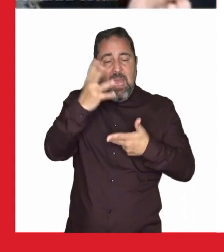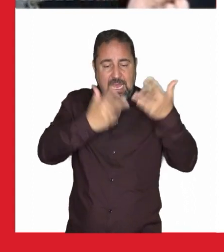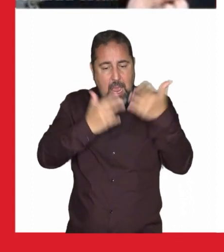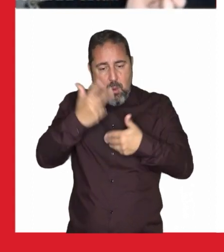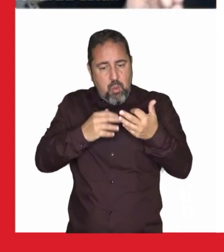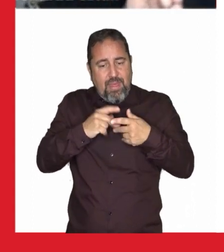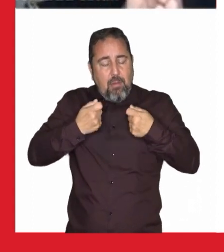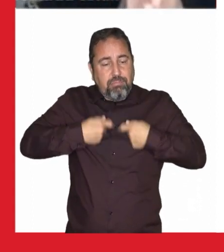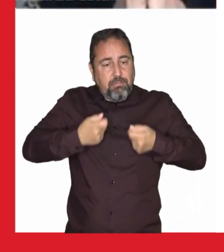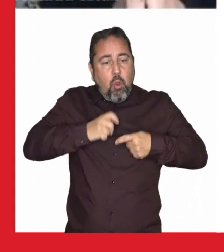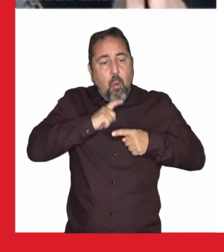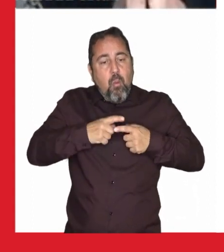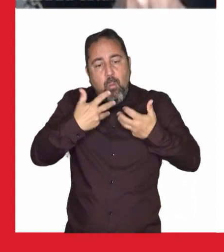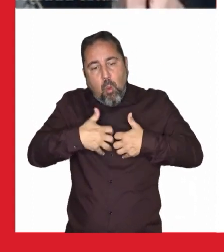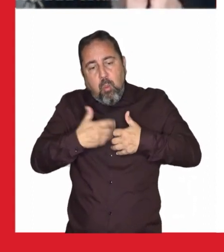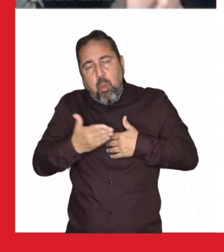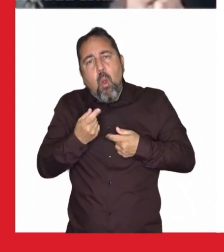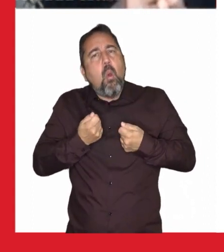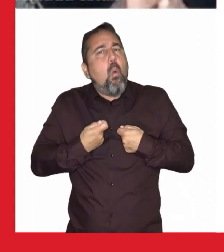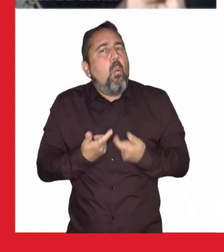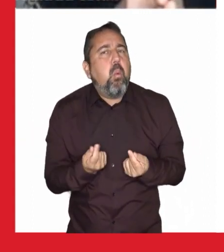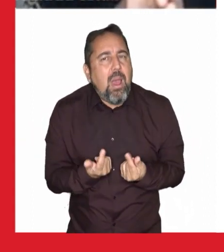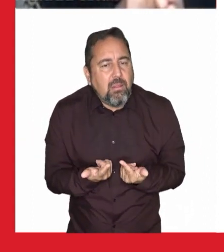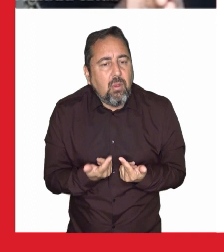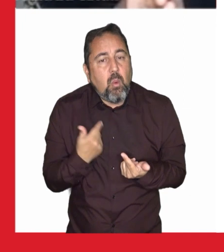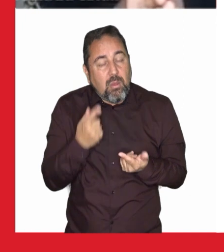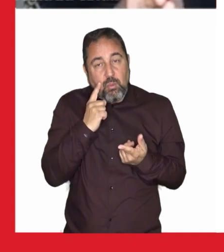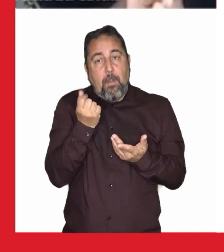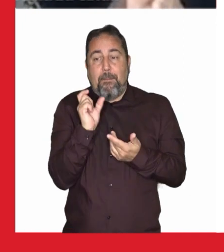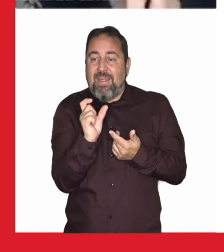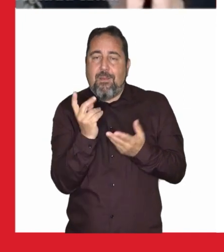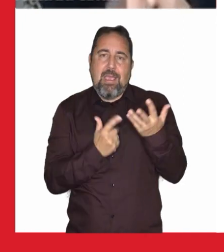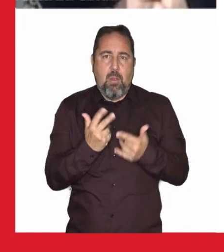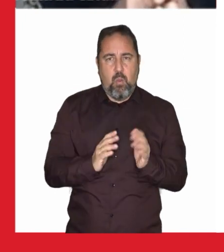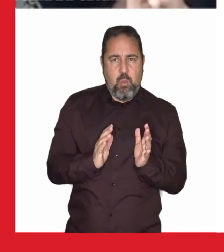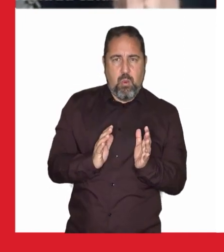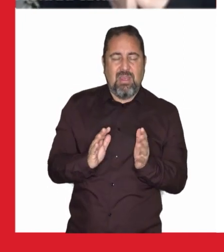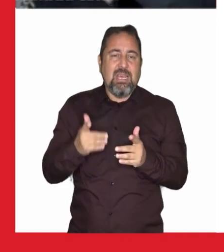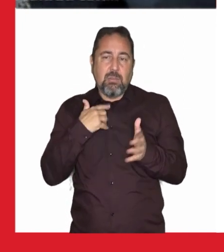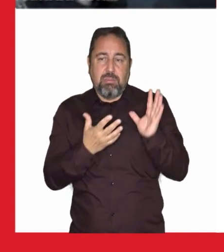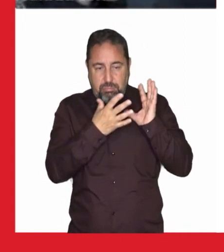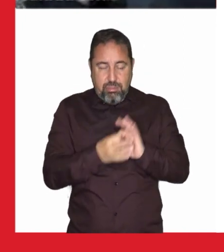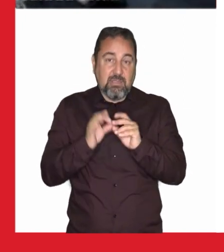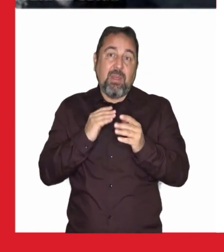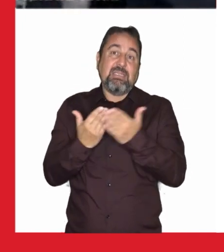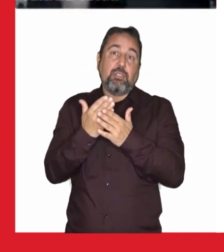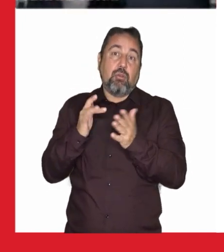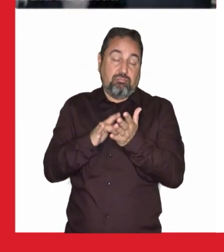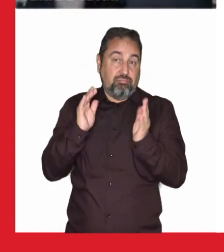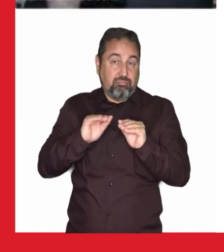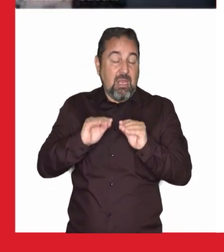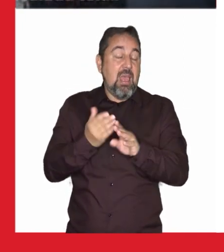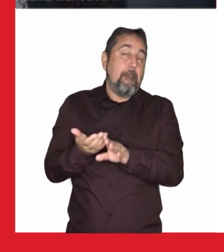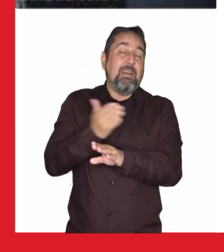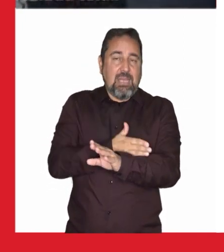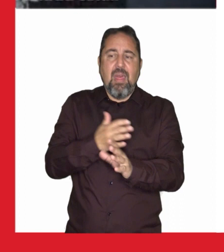que contemplarlos para poder calcular vuestro coste de producción y a partir de ahí poder calcular vuestro precio. Y con esto lo